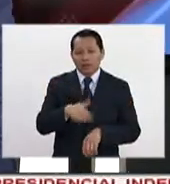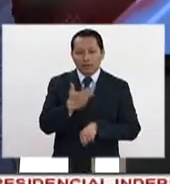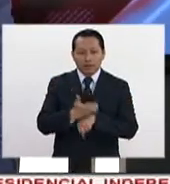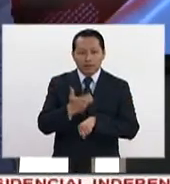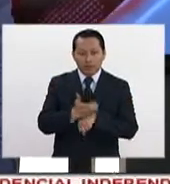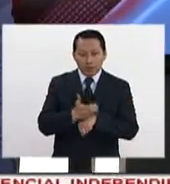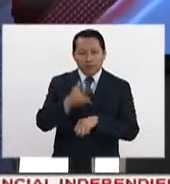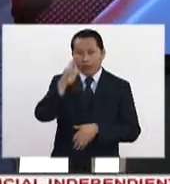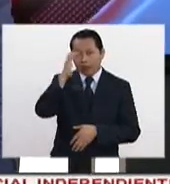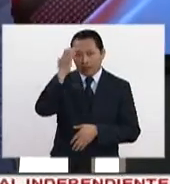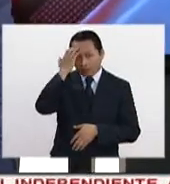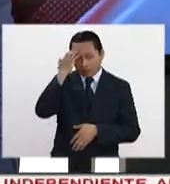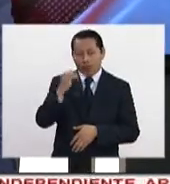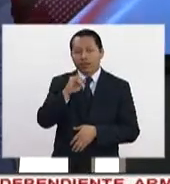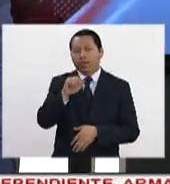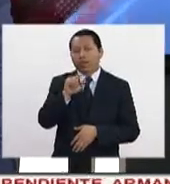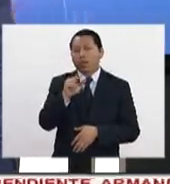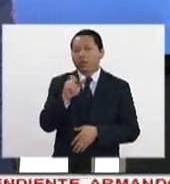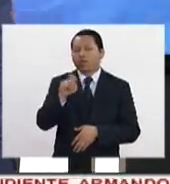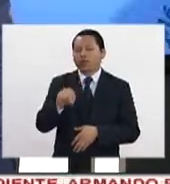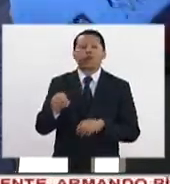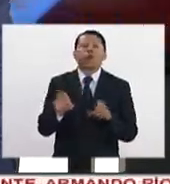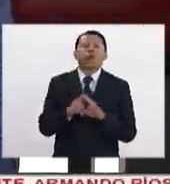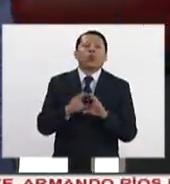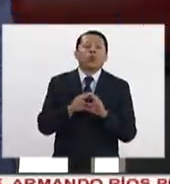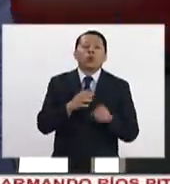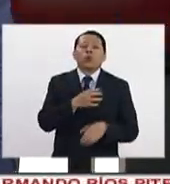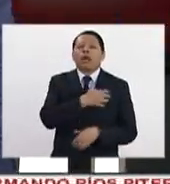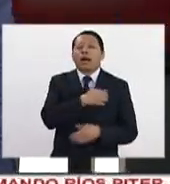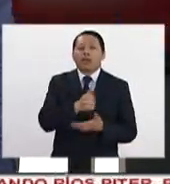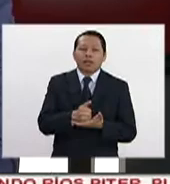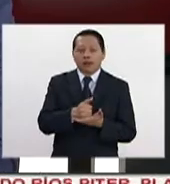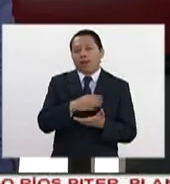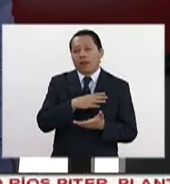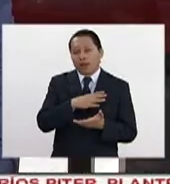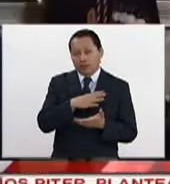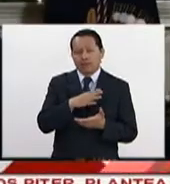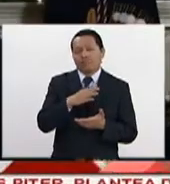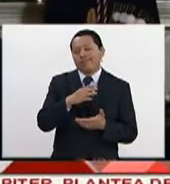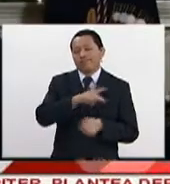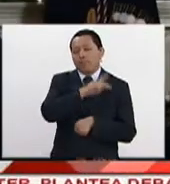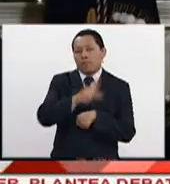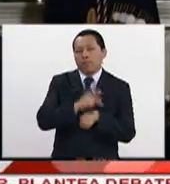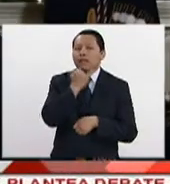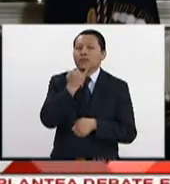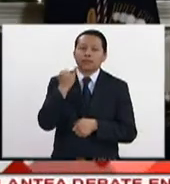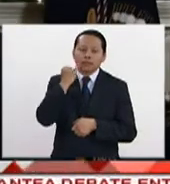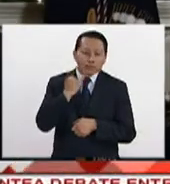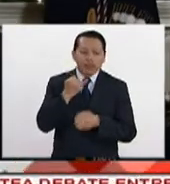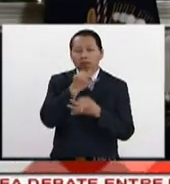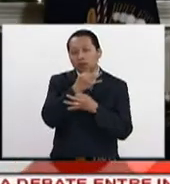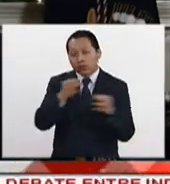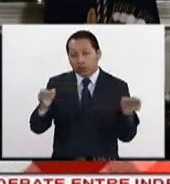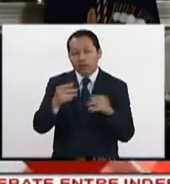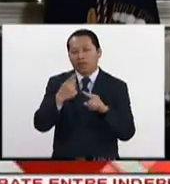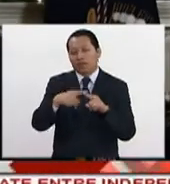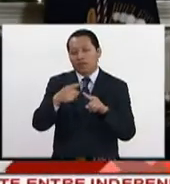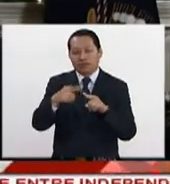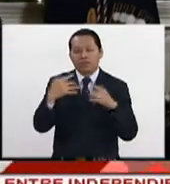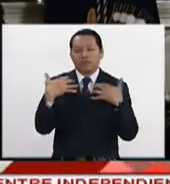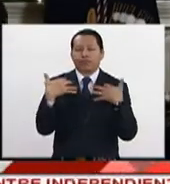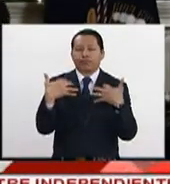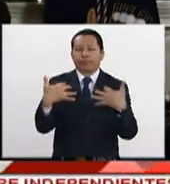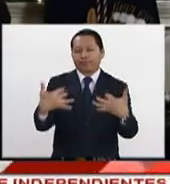Unidos reconoce a Jerusalén como capital del Estado de Israel. En el anuncio ante diversos medios de